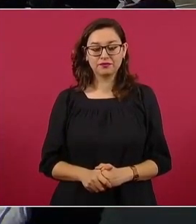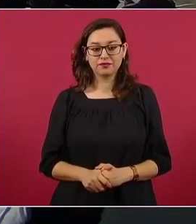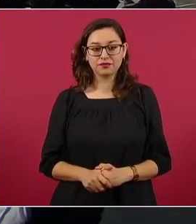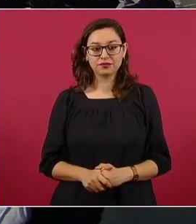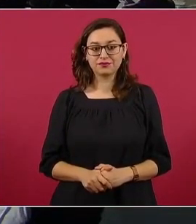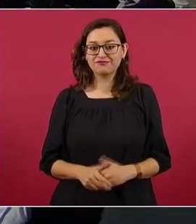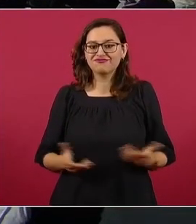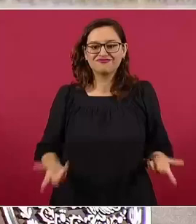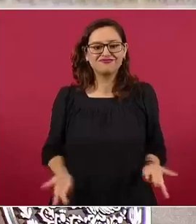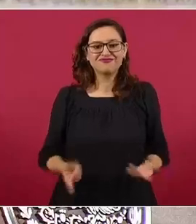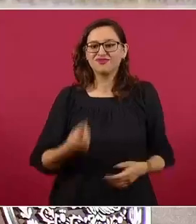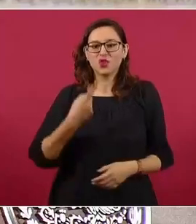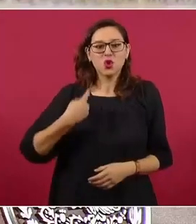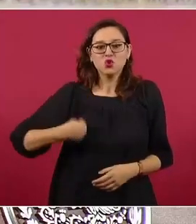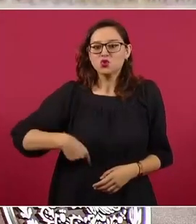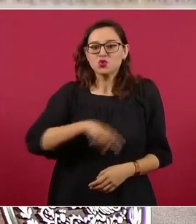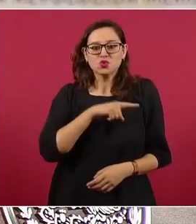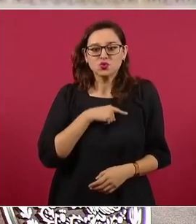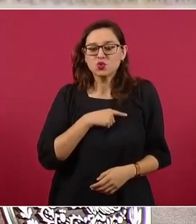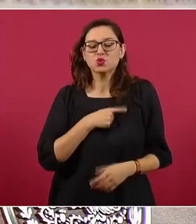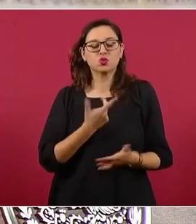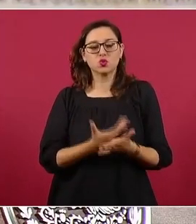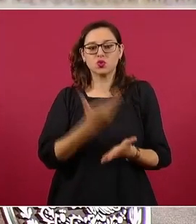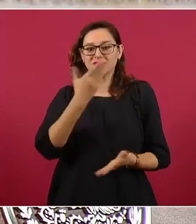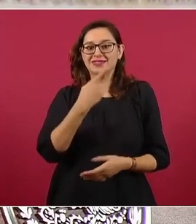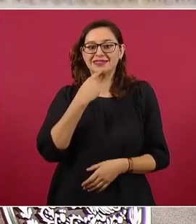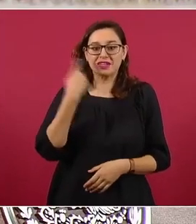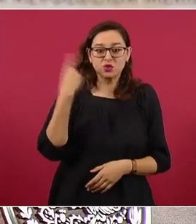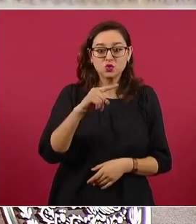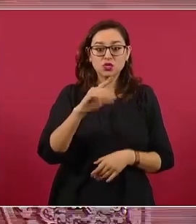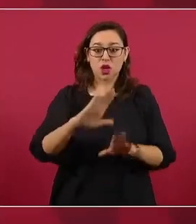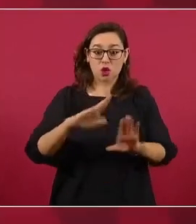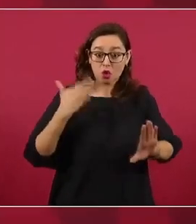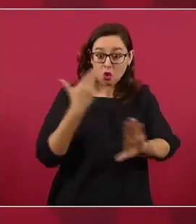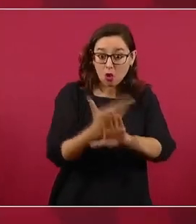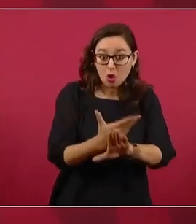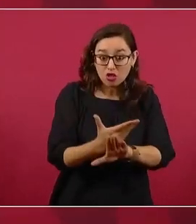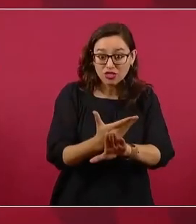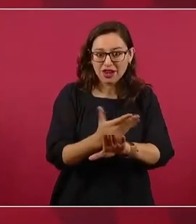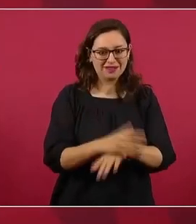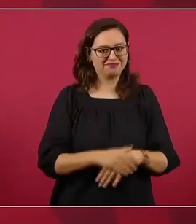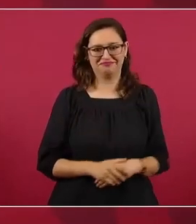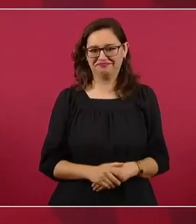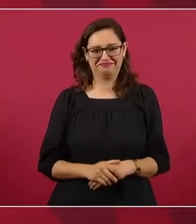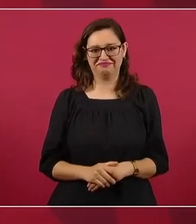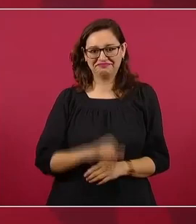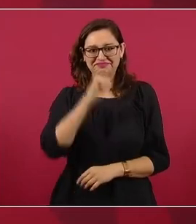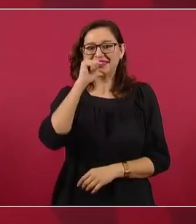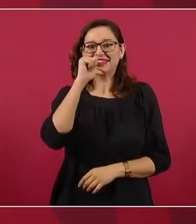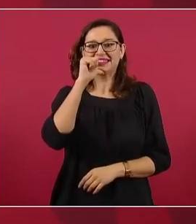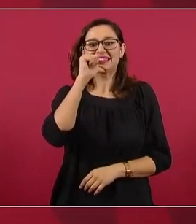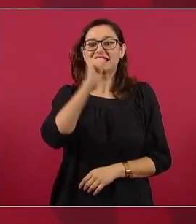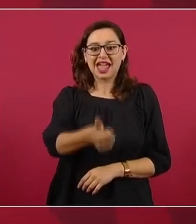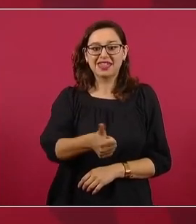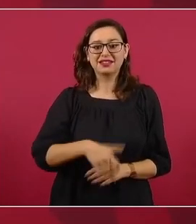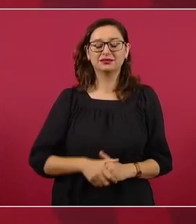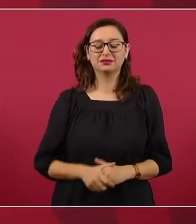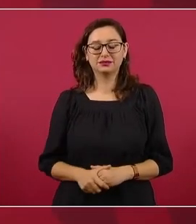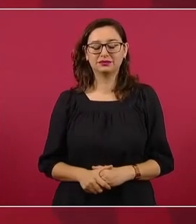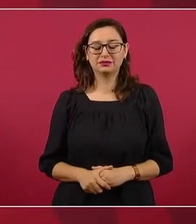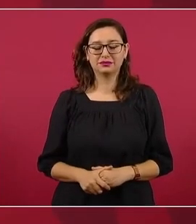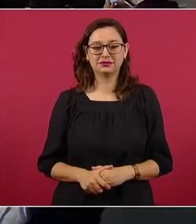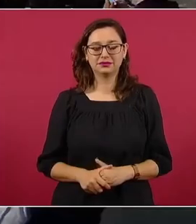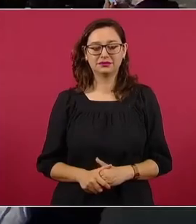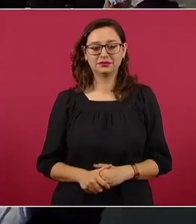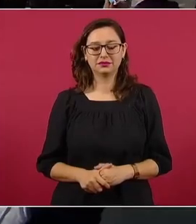Nosotros no tenemos ninguna denuncia presentada contra ese señor en la Fiscalía General de la República.